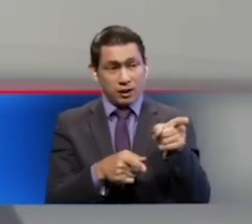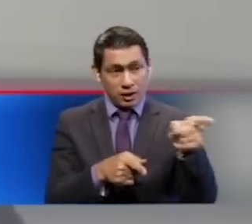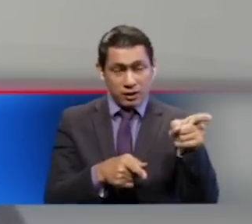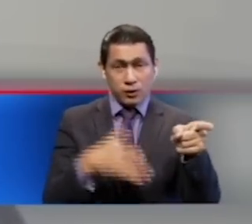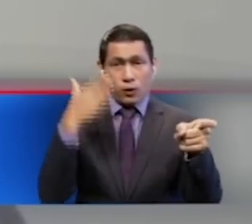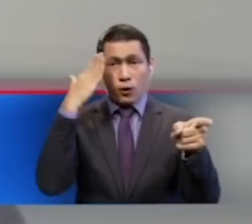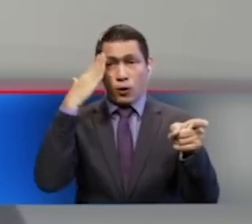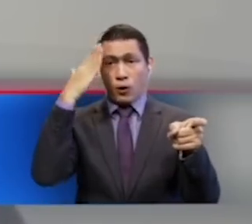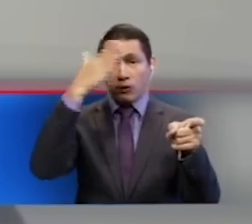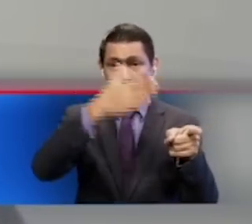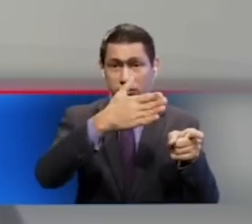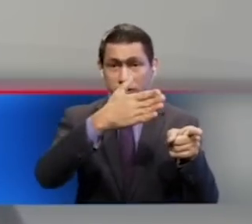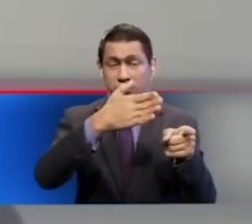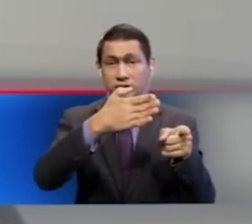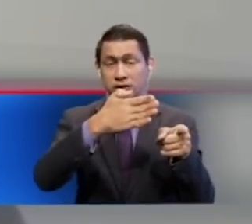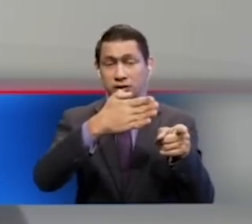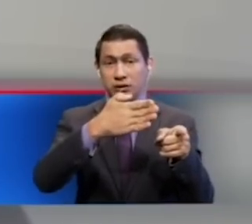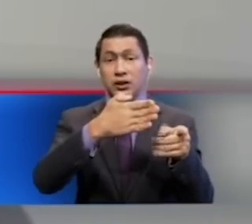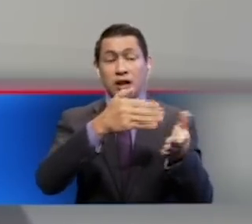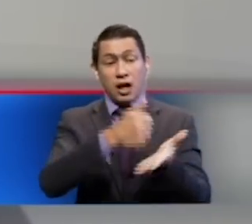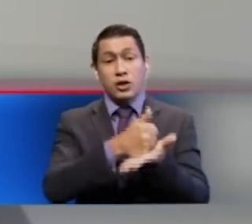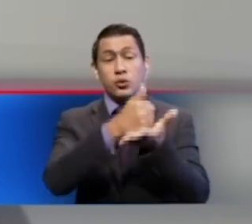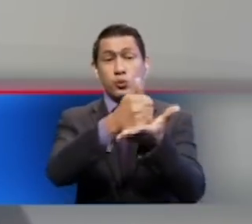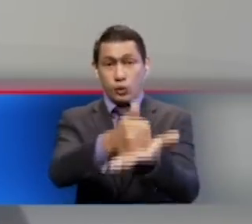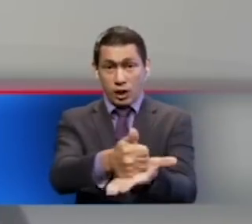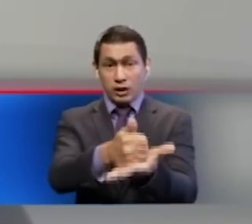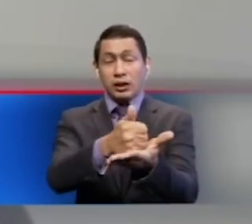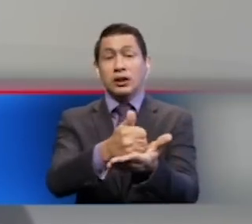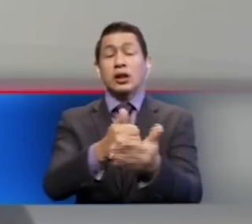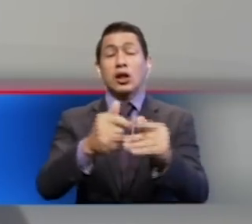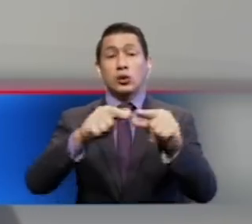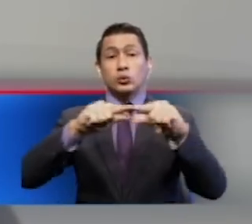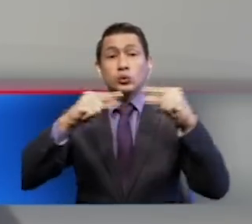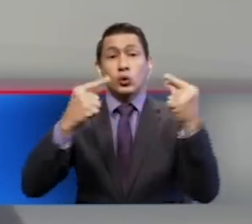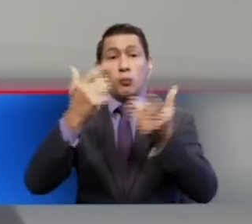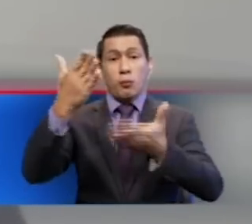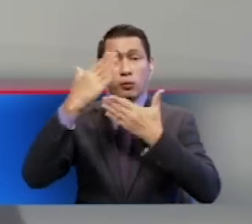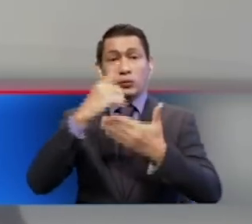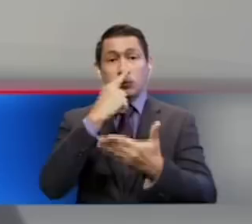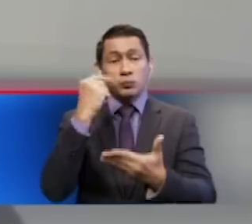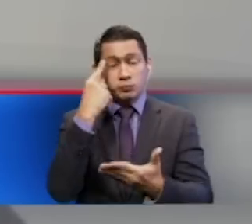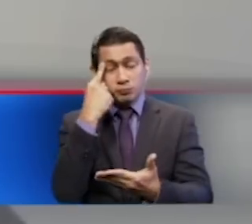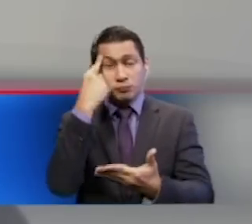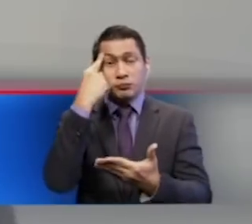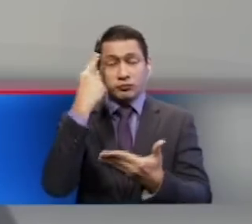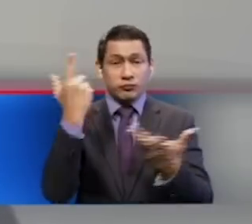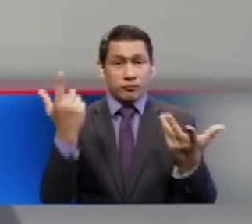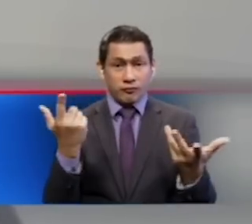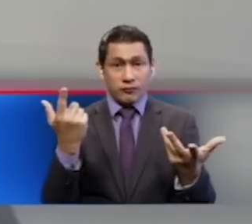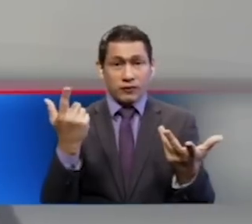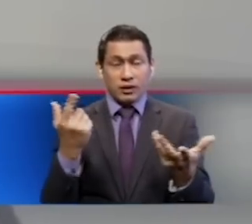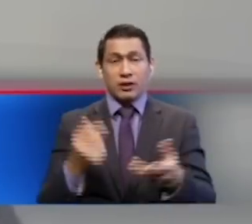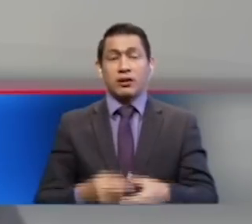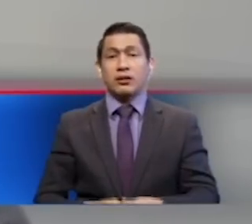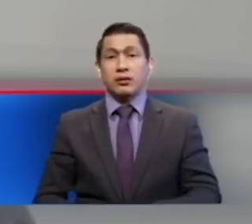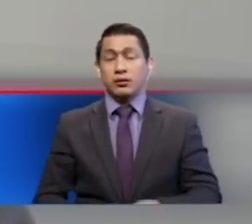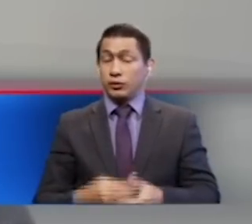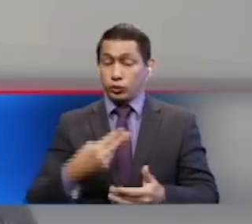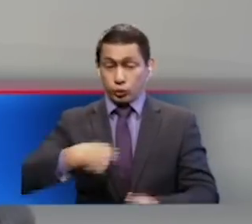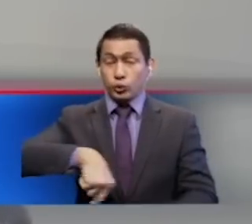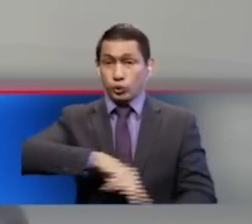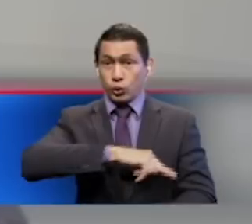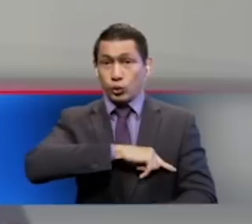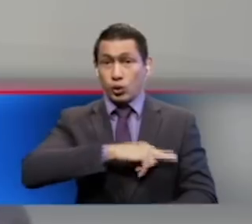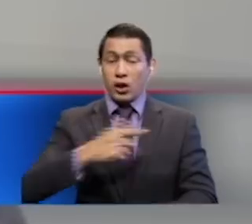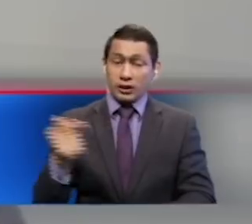favorecer a la parte denunciada en detrimento no solamente del denunciante, sino de toda la ciudadanía, porque acá estamos,